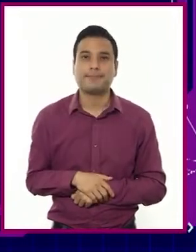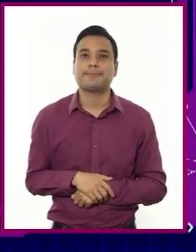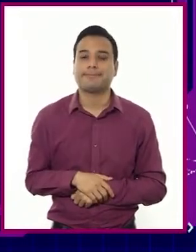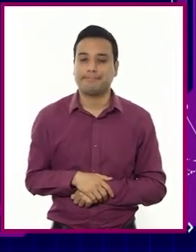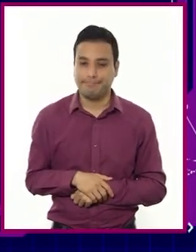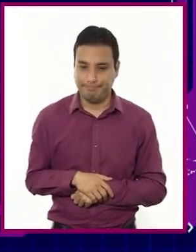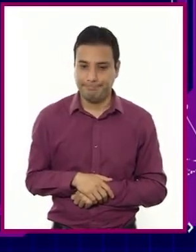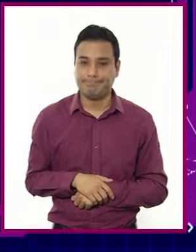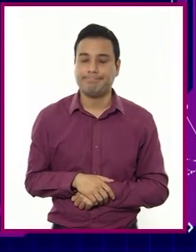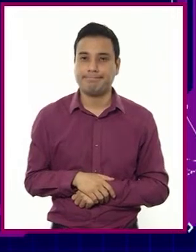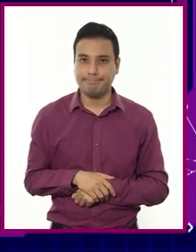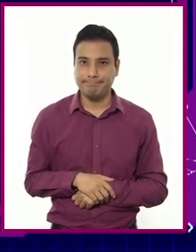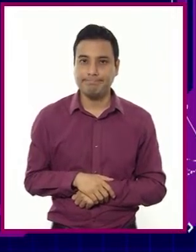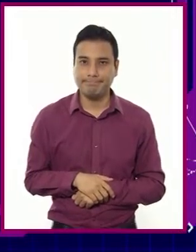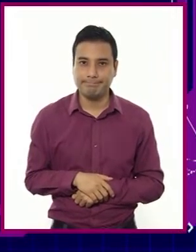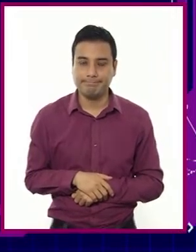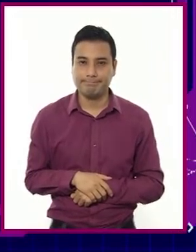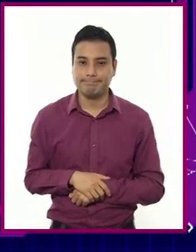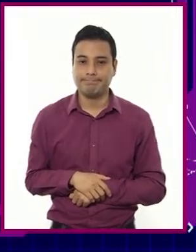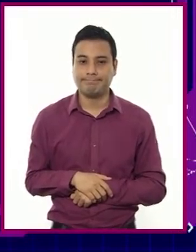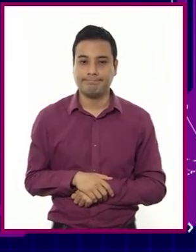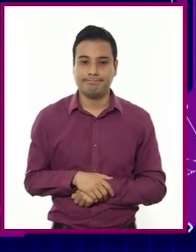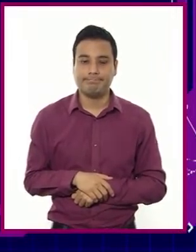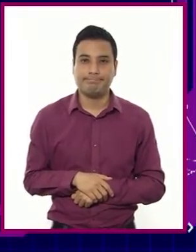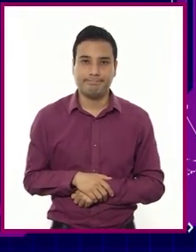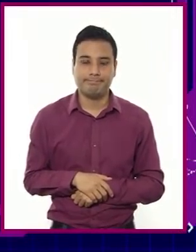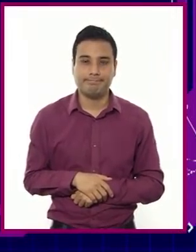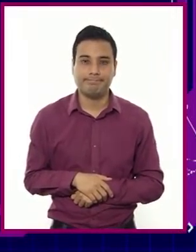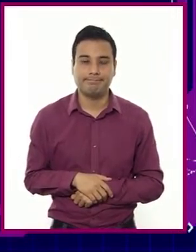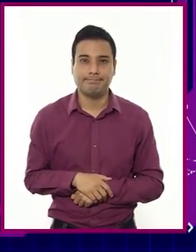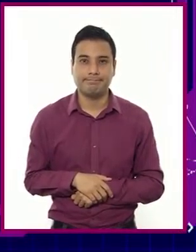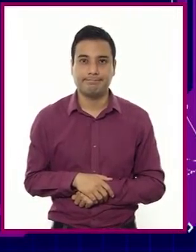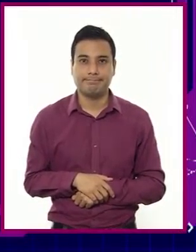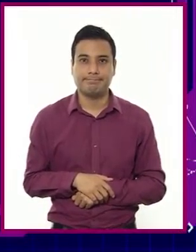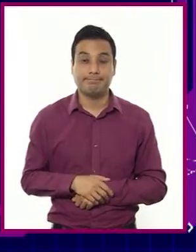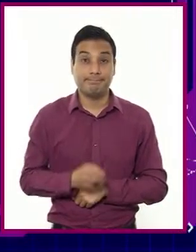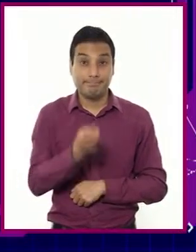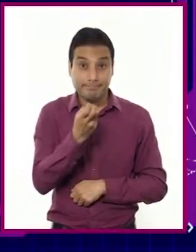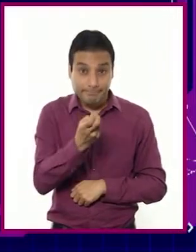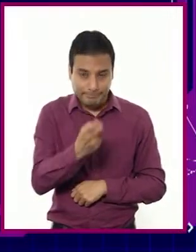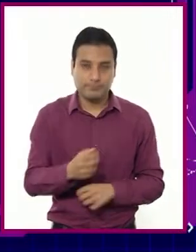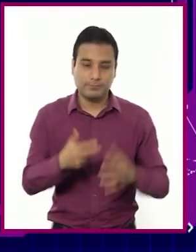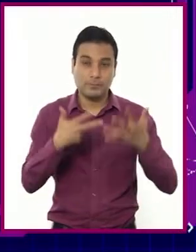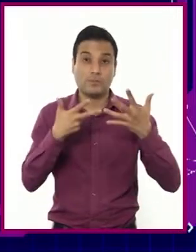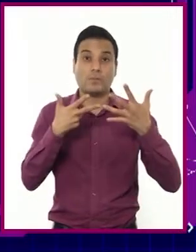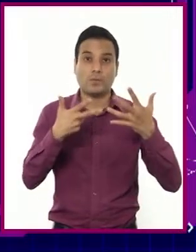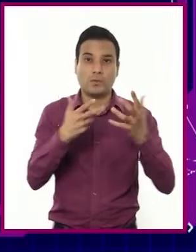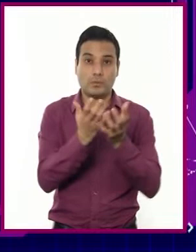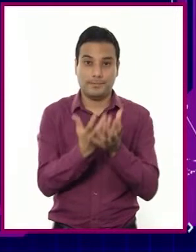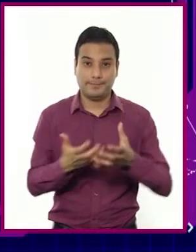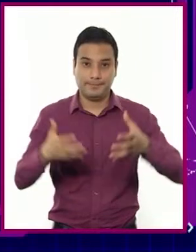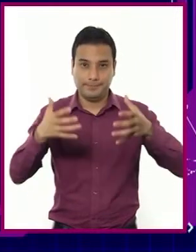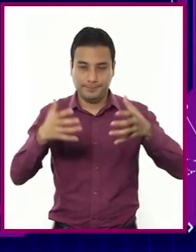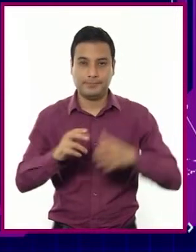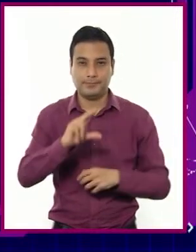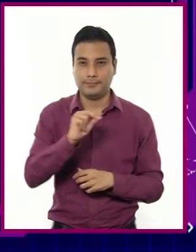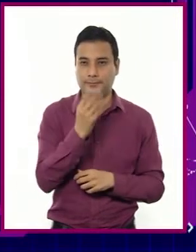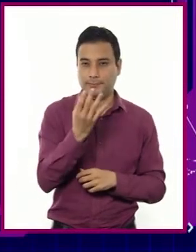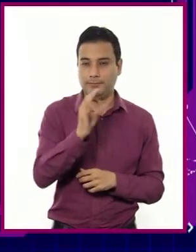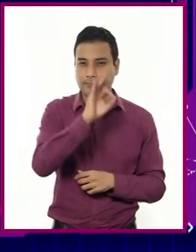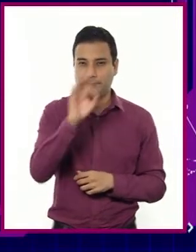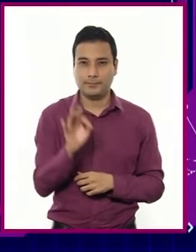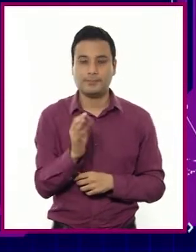6.72 representa a los galones de alcohol en la mezcla, porque son 8 galones con 84% de